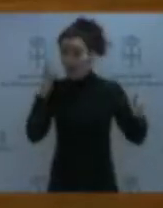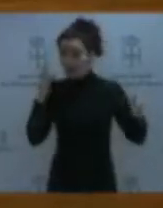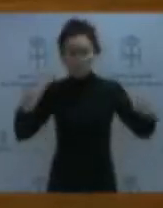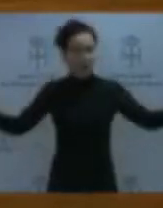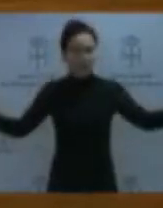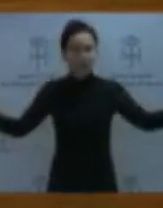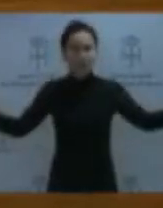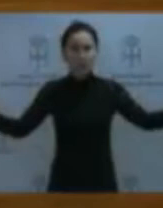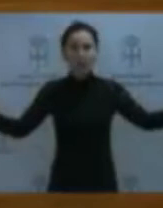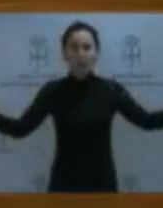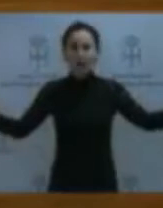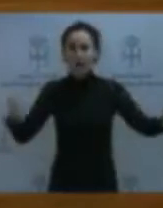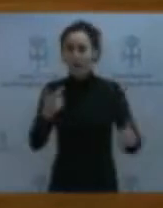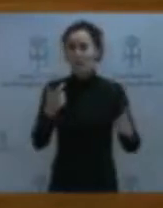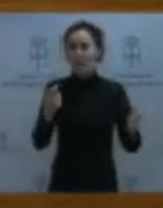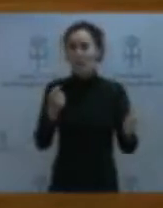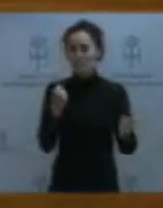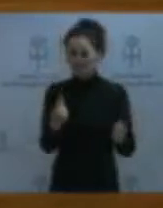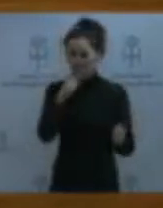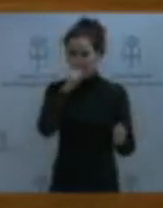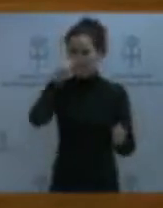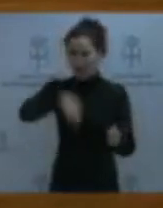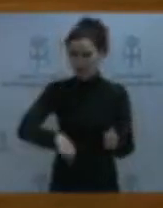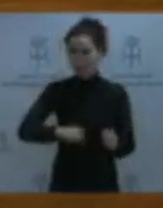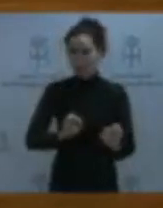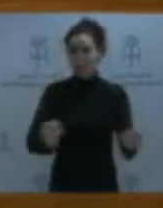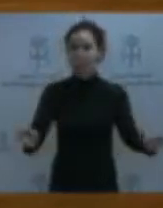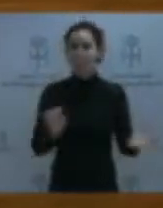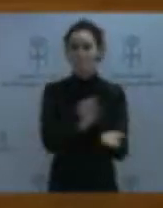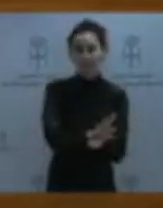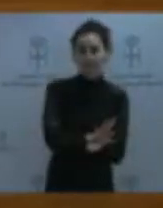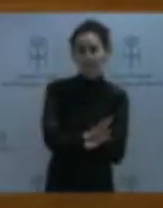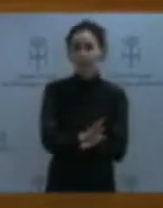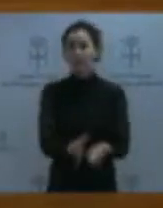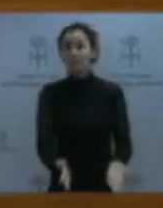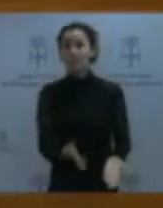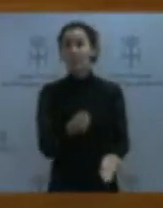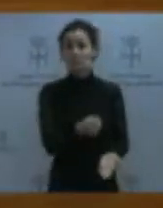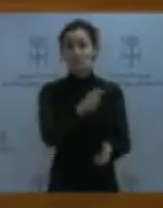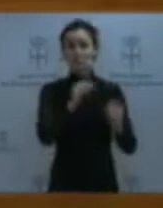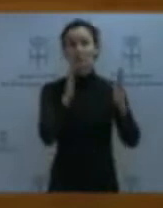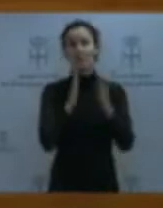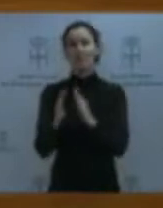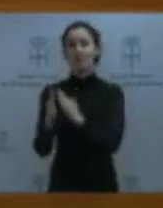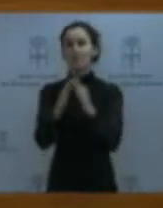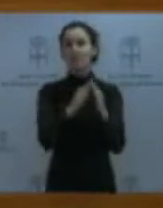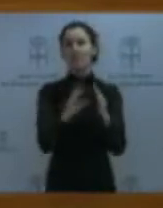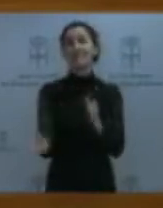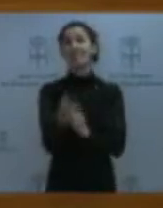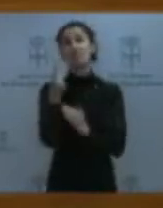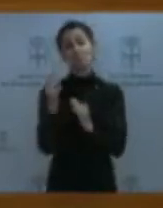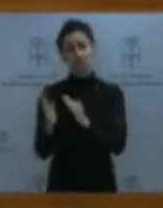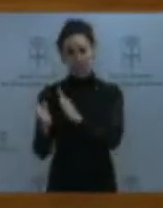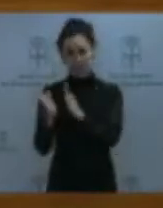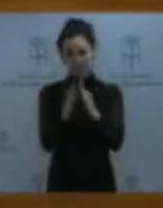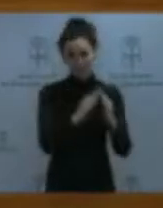pasado, alrededor de 1.000 me parece este año, y además descuenta ahí pues inmuebles que no son viviendas, que son muchos, o segundas viviendas. O sea, y